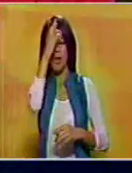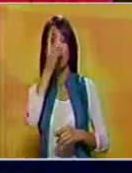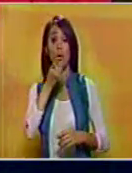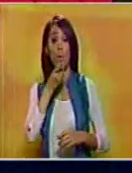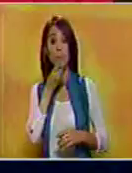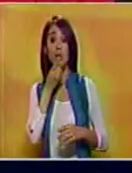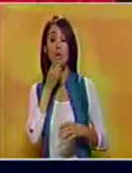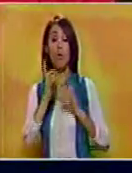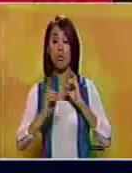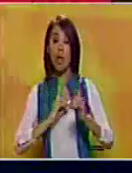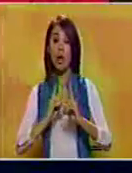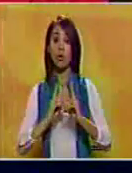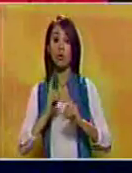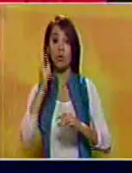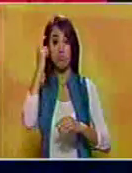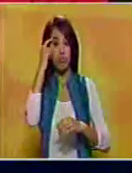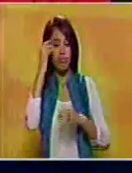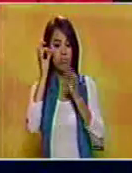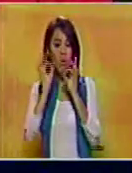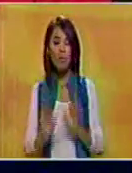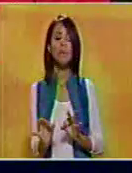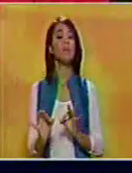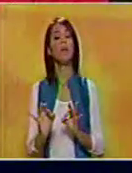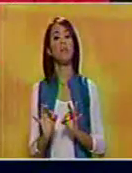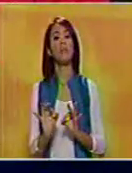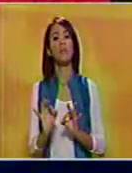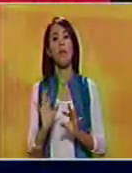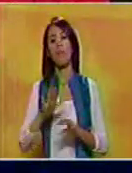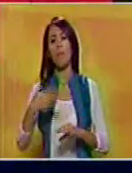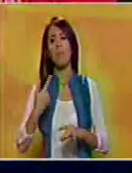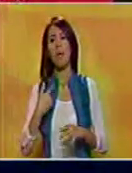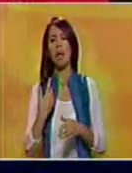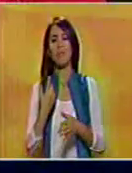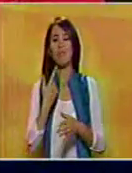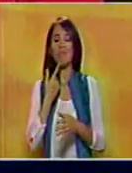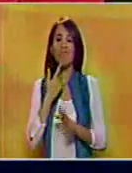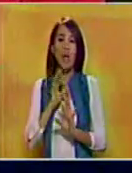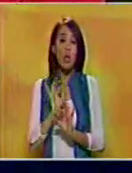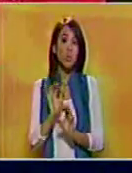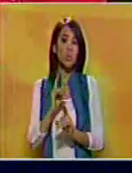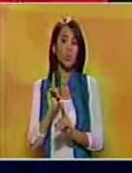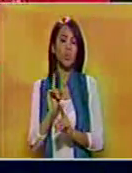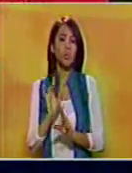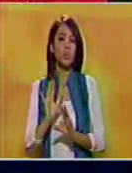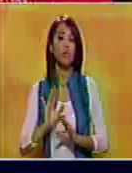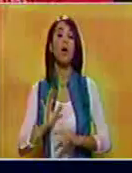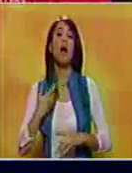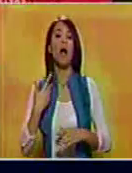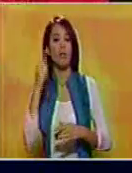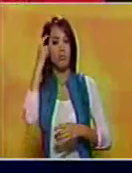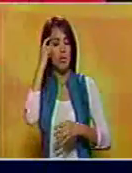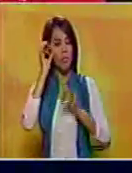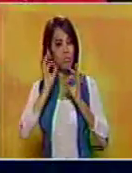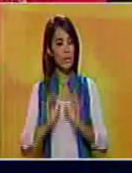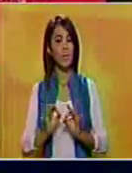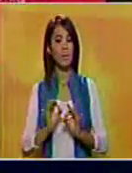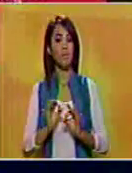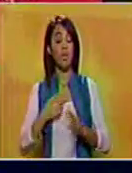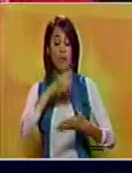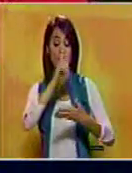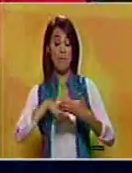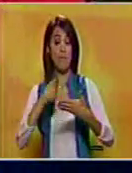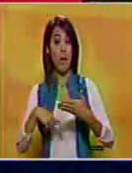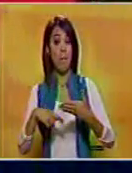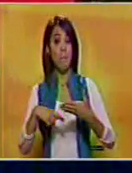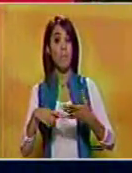¿no? Que acordaron esa fecha. Luego le echaron para atrás. Bueno, pero nosotros aceptamos esa fecha y trabajamos para esa fecha y firmamos, como